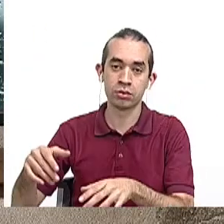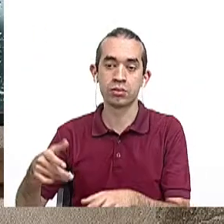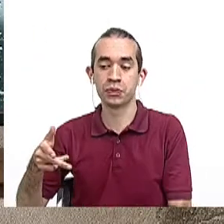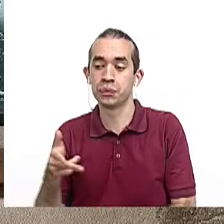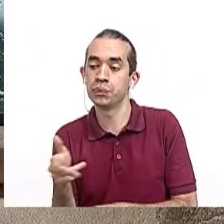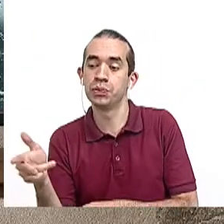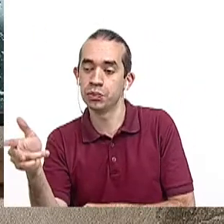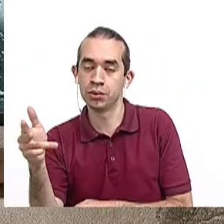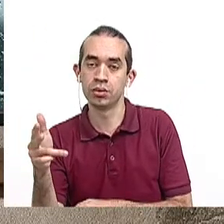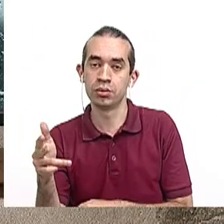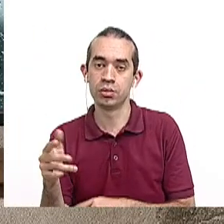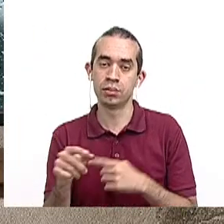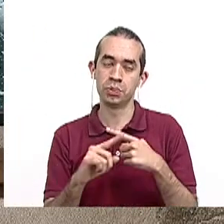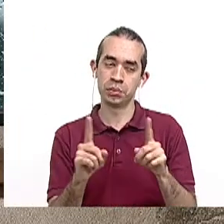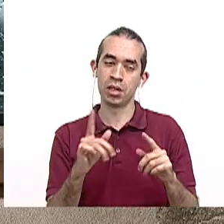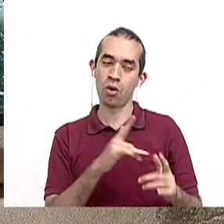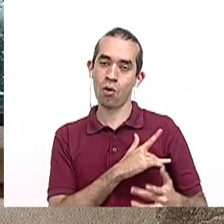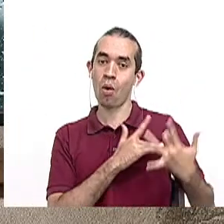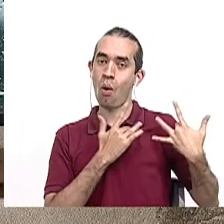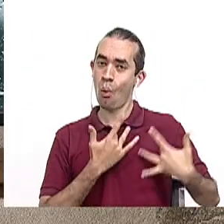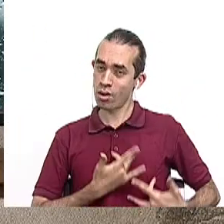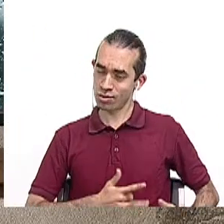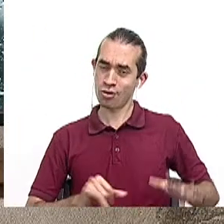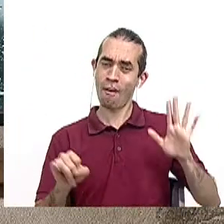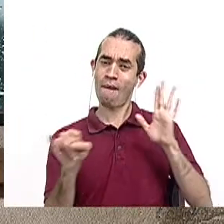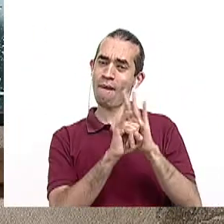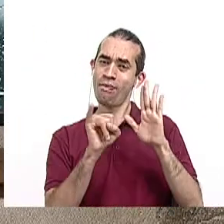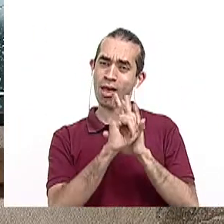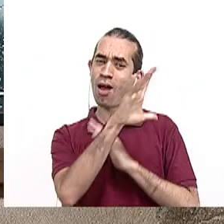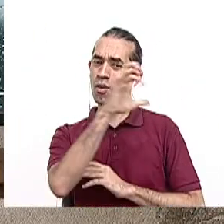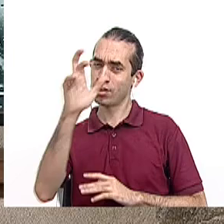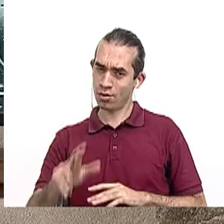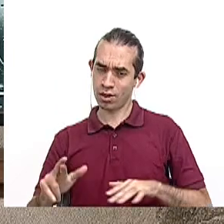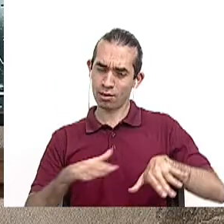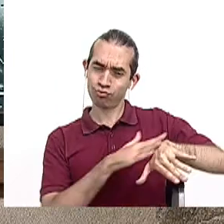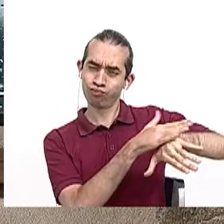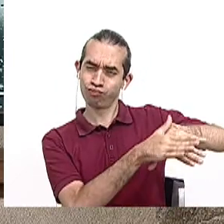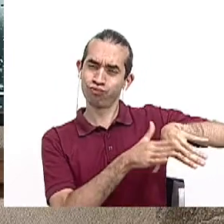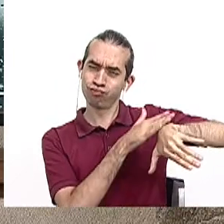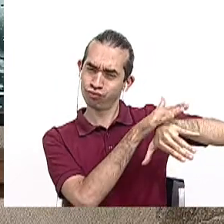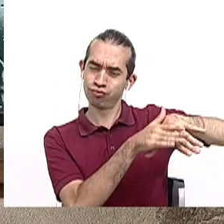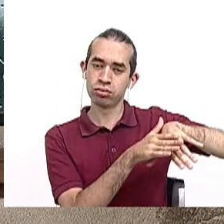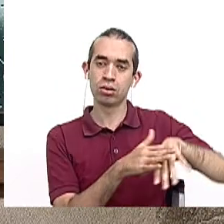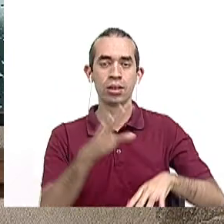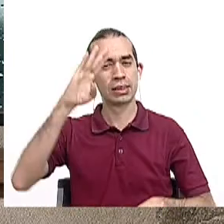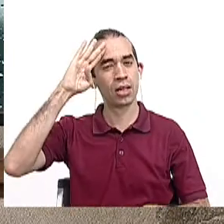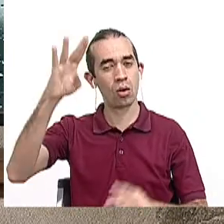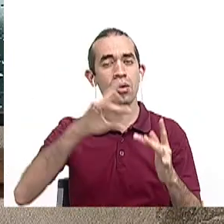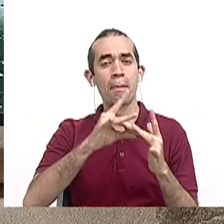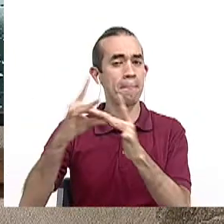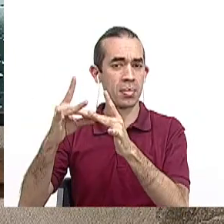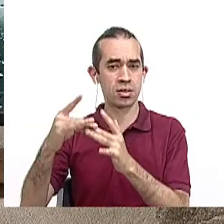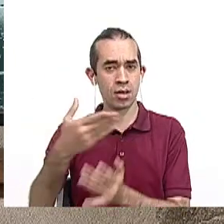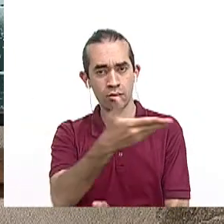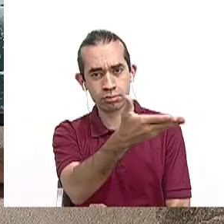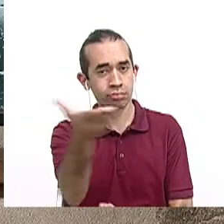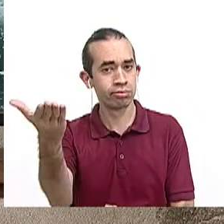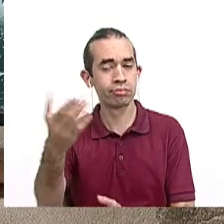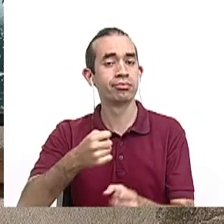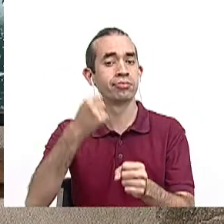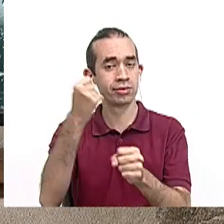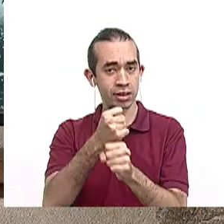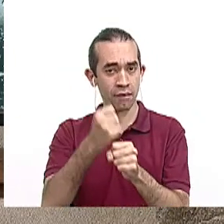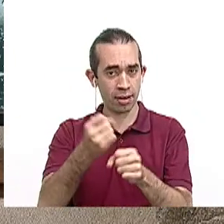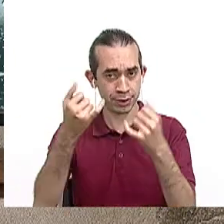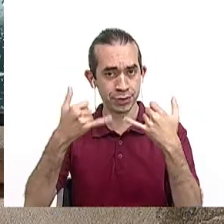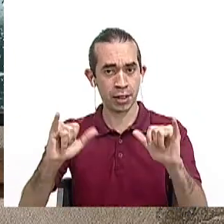corazón y la identidad costarricense por todos los rincones del país. Un saludo muy especial a los que se dedican todavía a esta